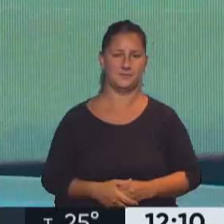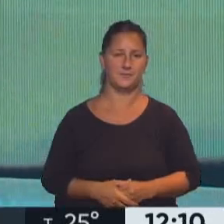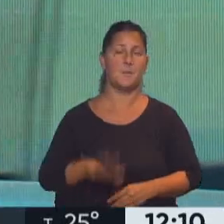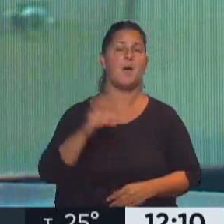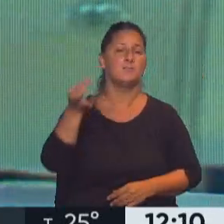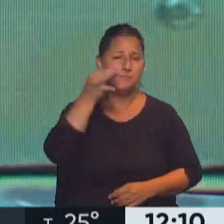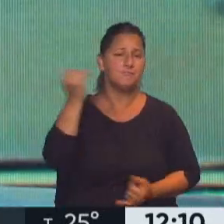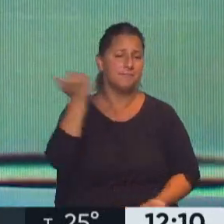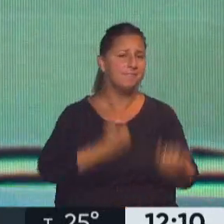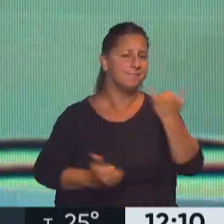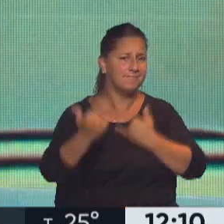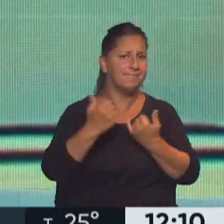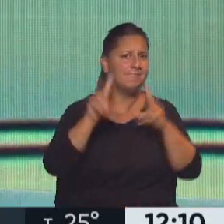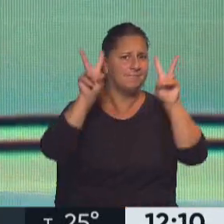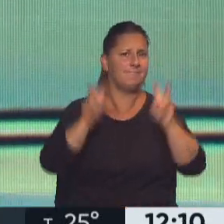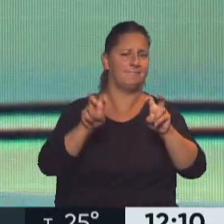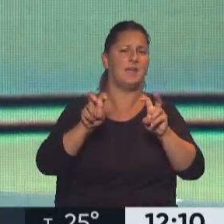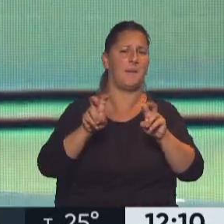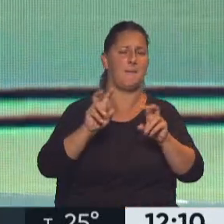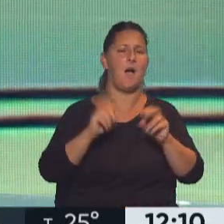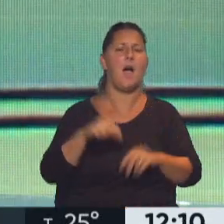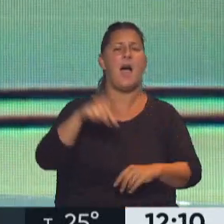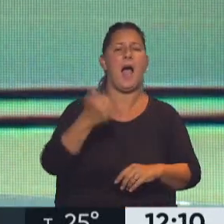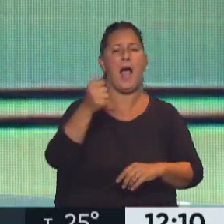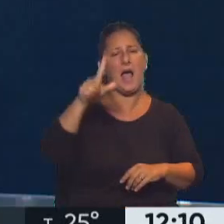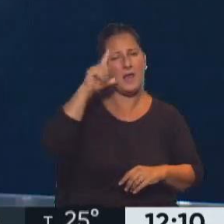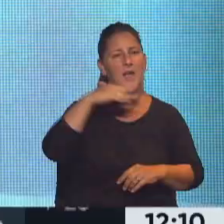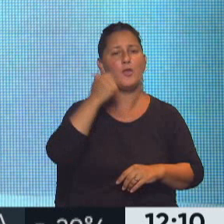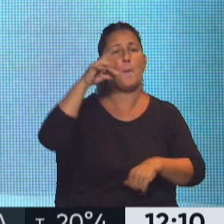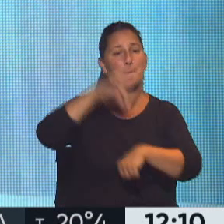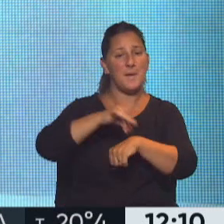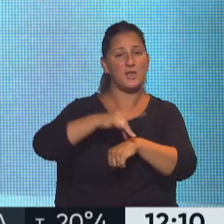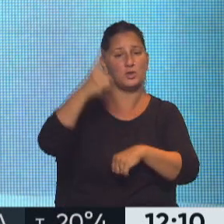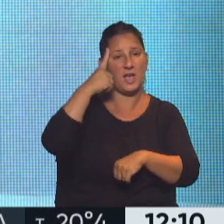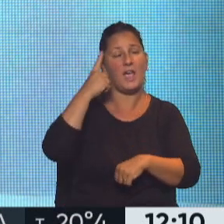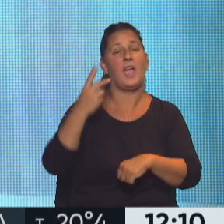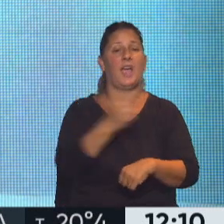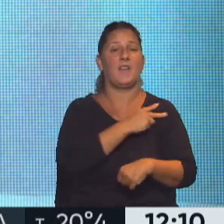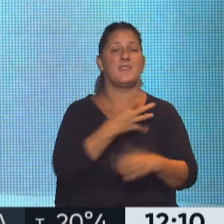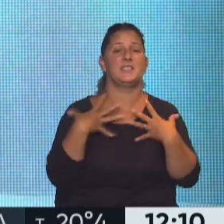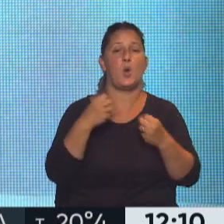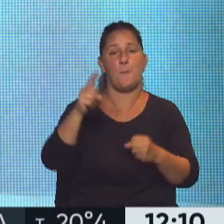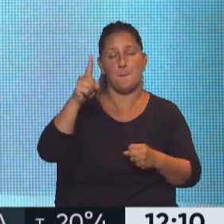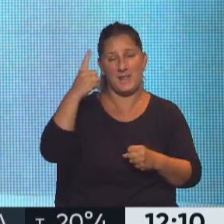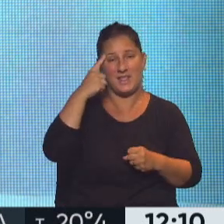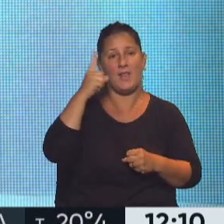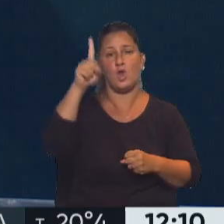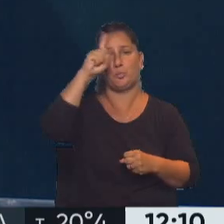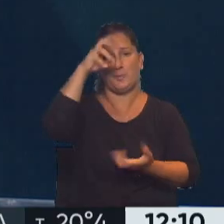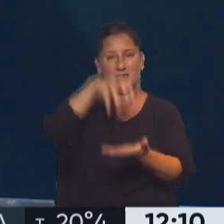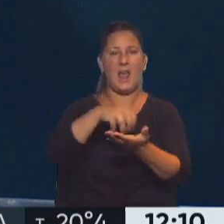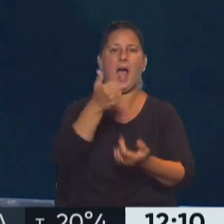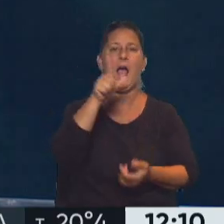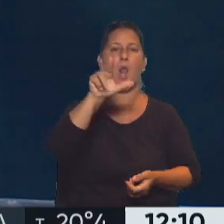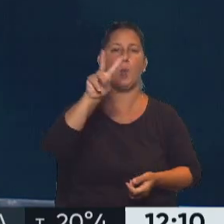Más testimonios, más repercusiones justamente por lo que está sucediendo. Estamos con Alejandro Brain, es médico psiquiatra, jefe de salud mental del Hospital Álvarez. Bueno, Alejandro,